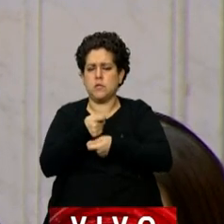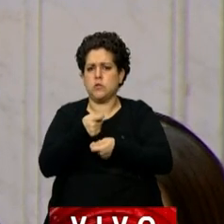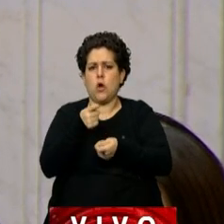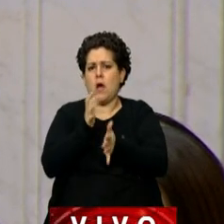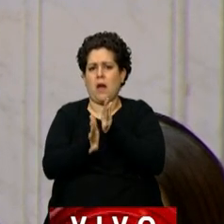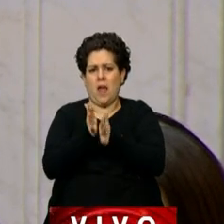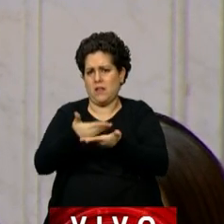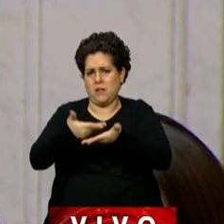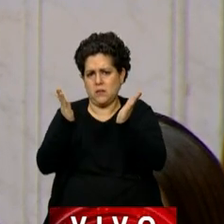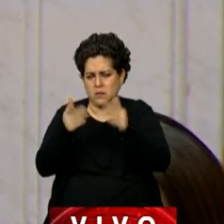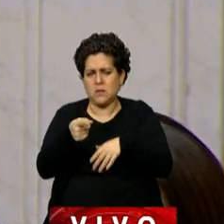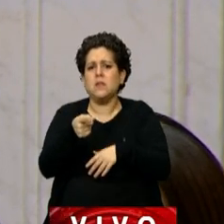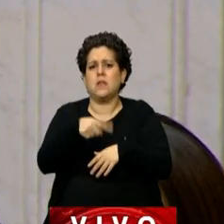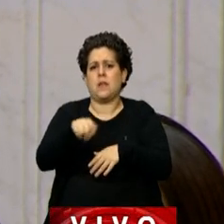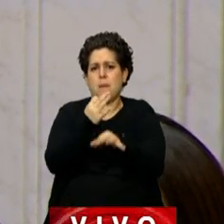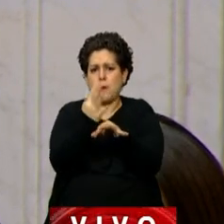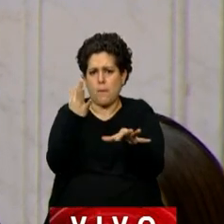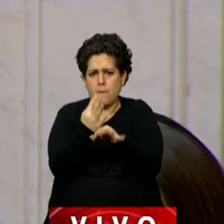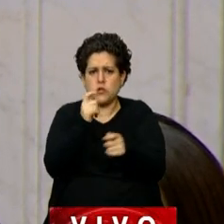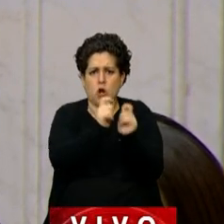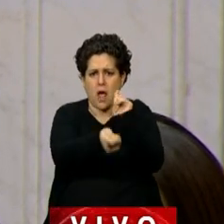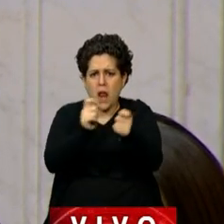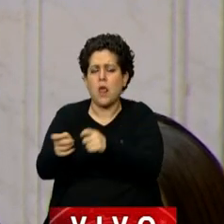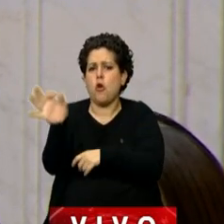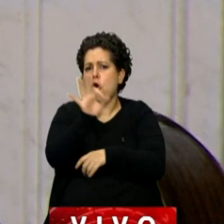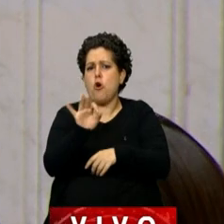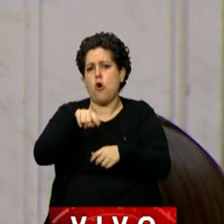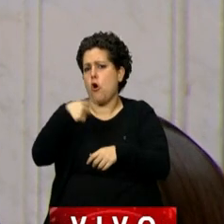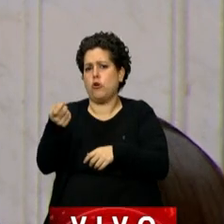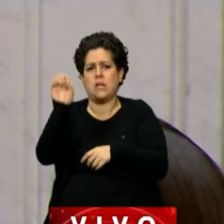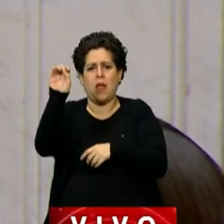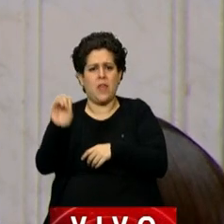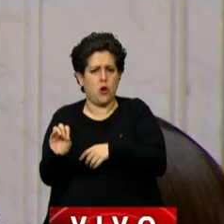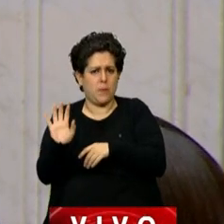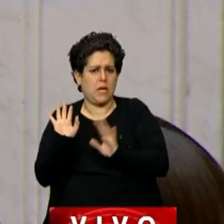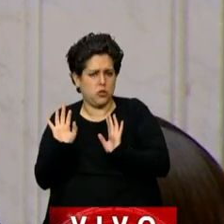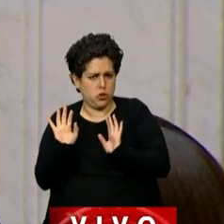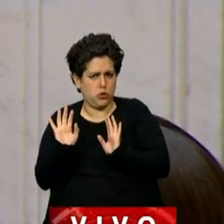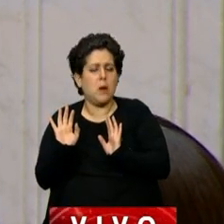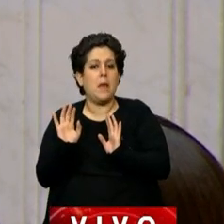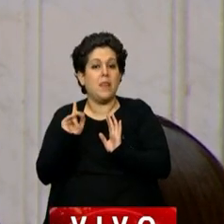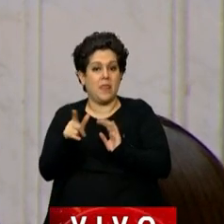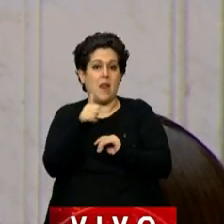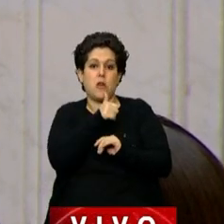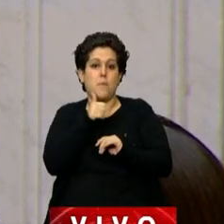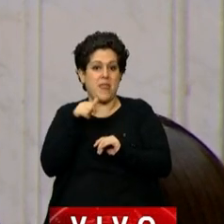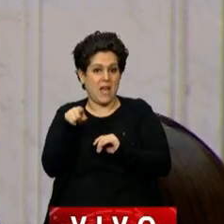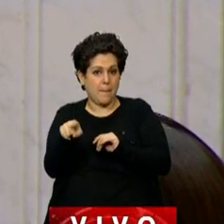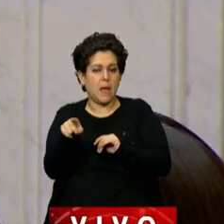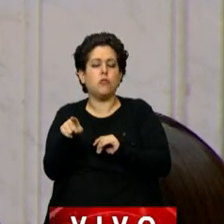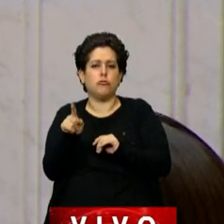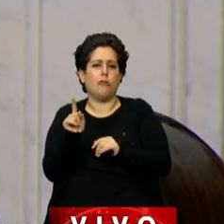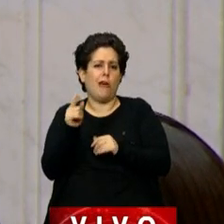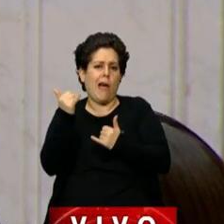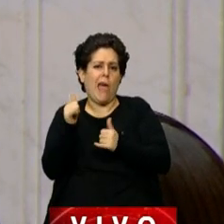gratis, muestras para profesionales o cualquier otra denominación abarcativa de los medicamentos que